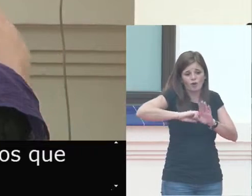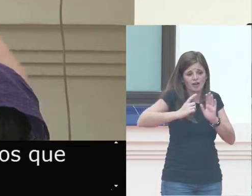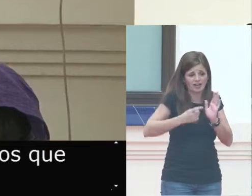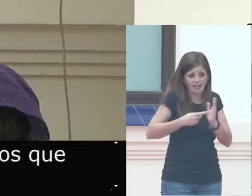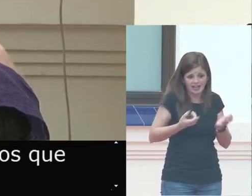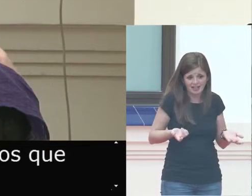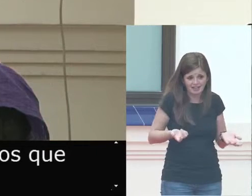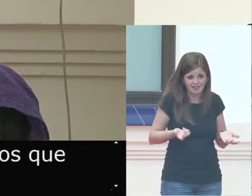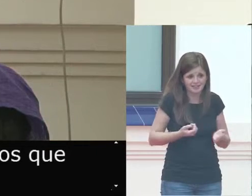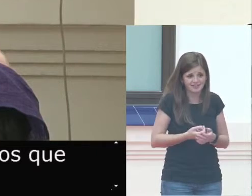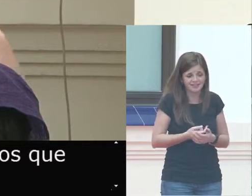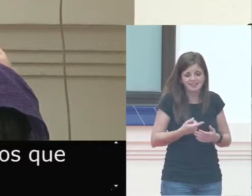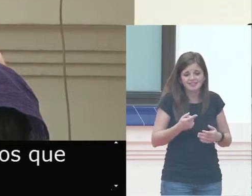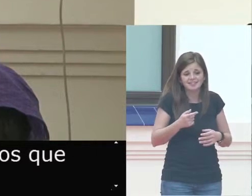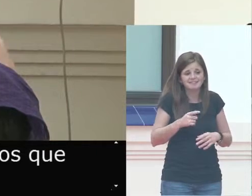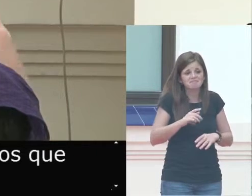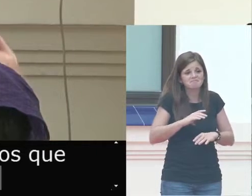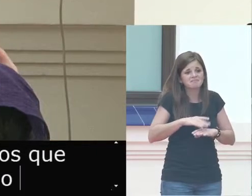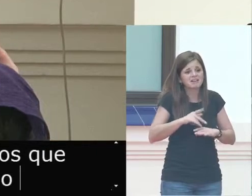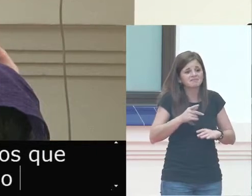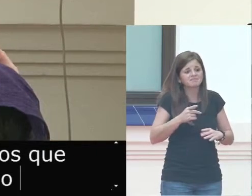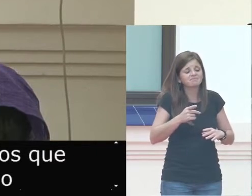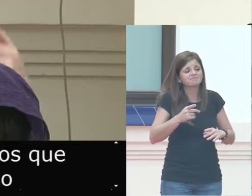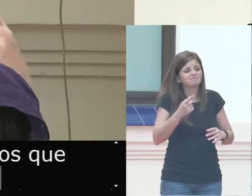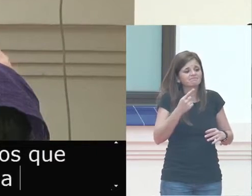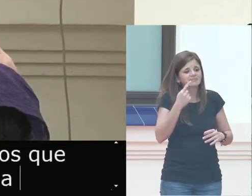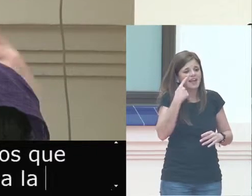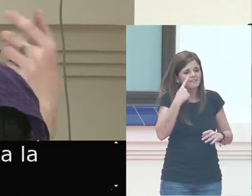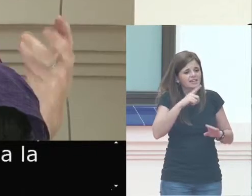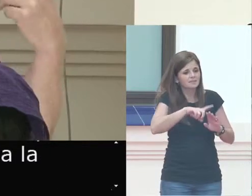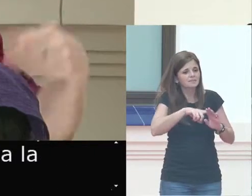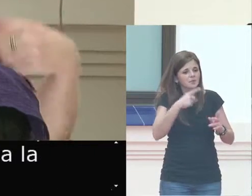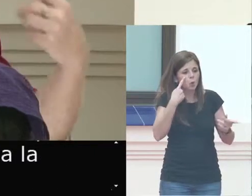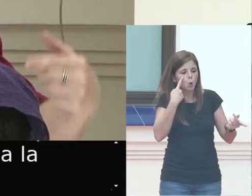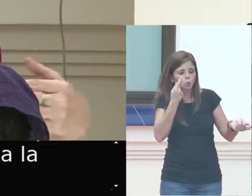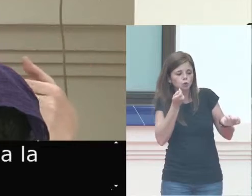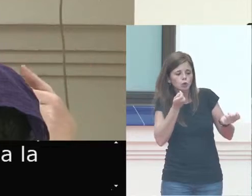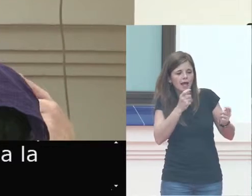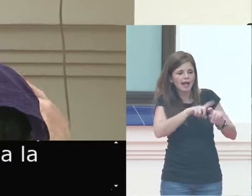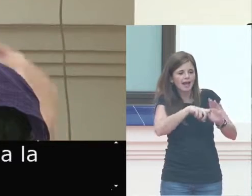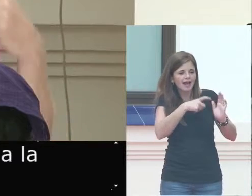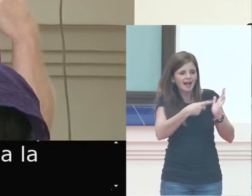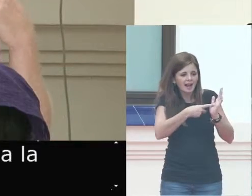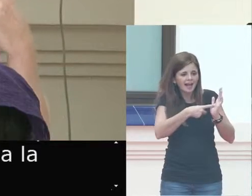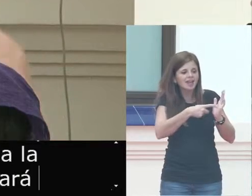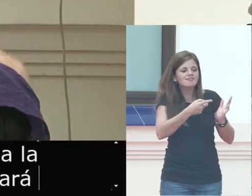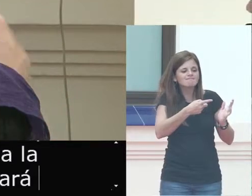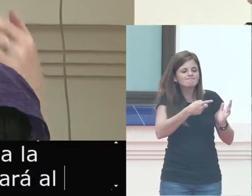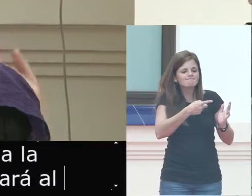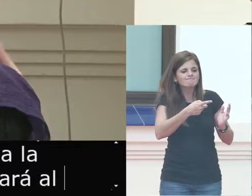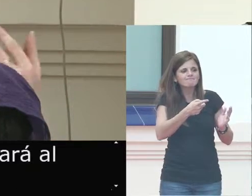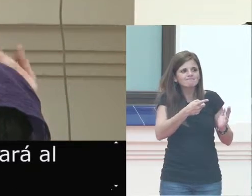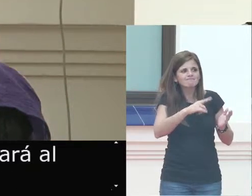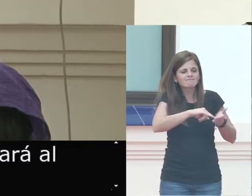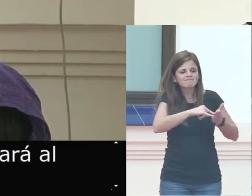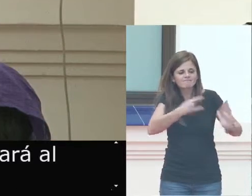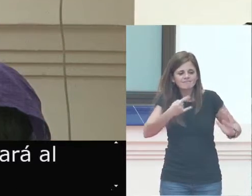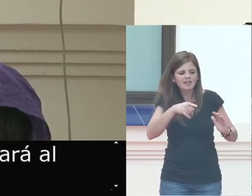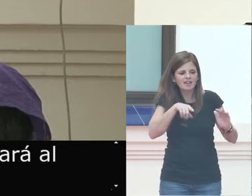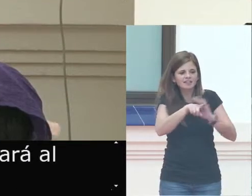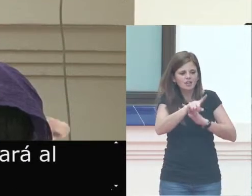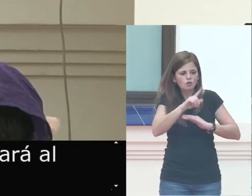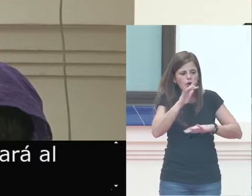industria, asegurar que la ley se aplicará al tecnológico, al desarrollo